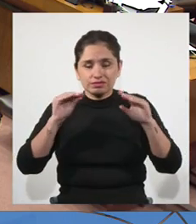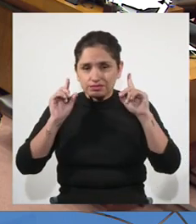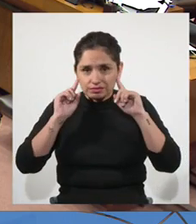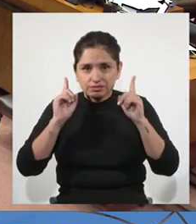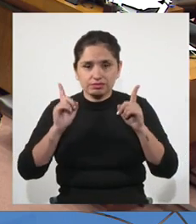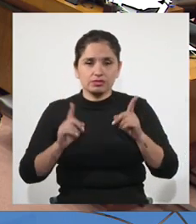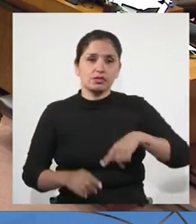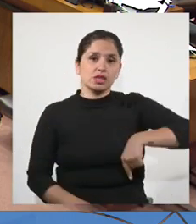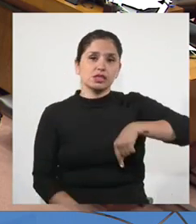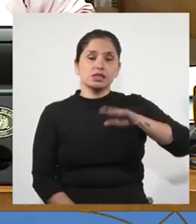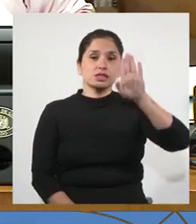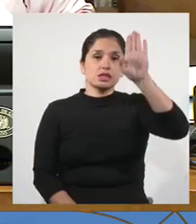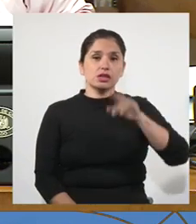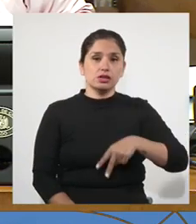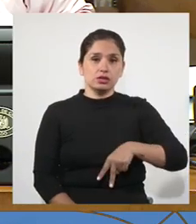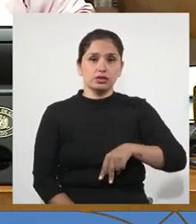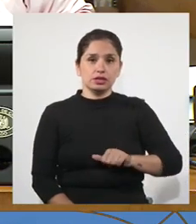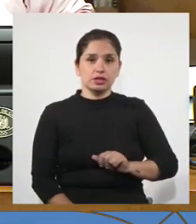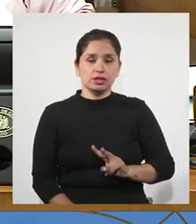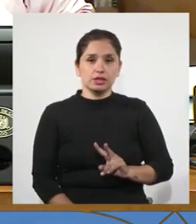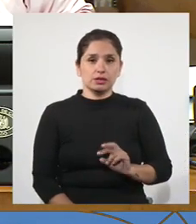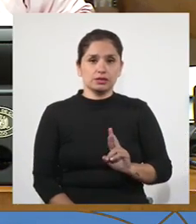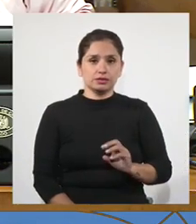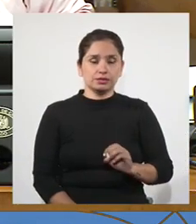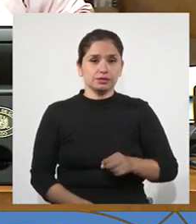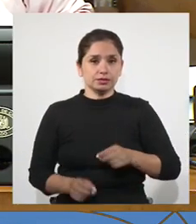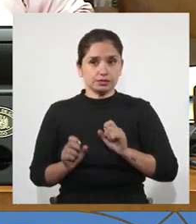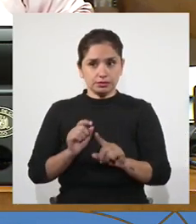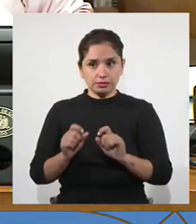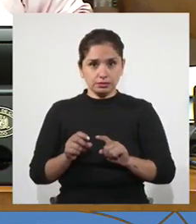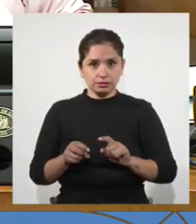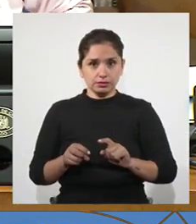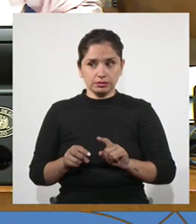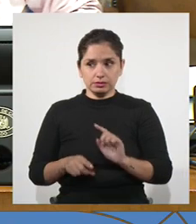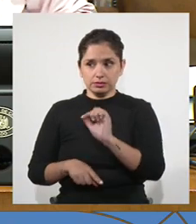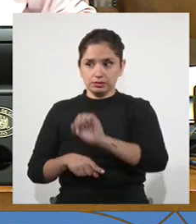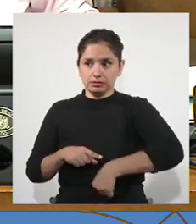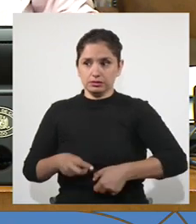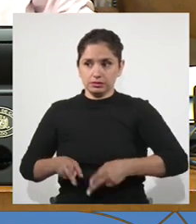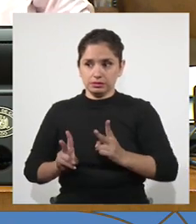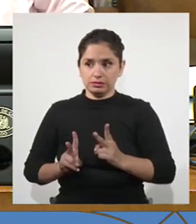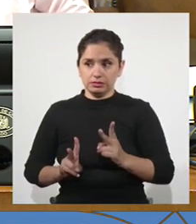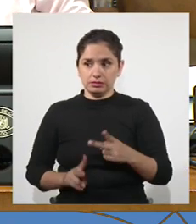Senador Navarro, ¿usted quiere defender la admisibilidad de la indicación del senador Chaguán?